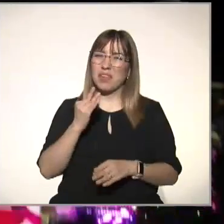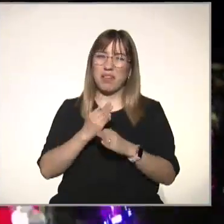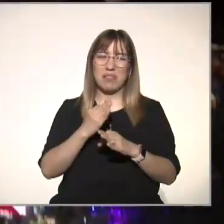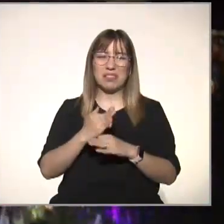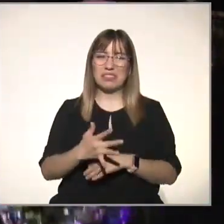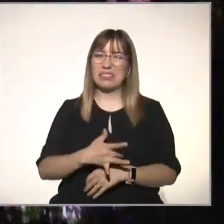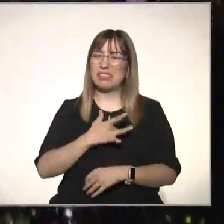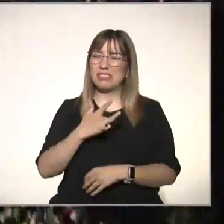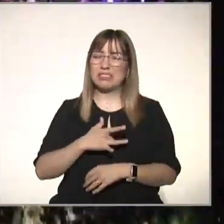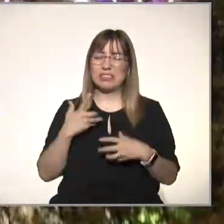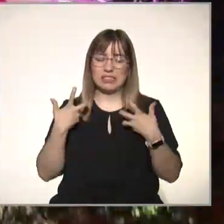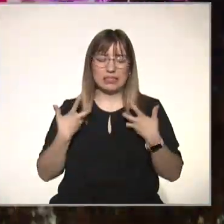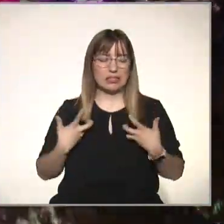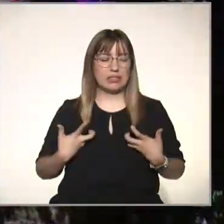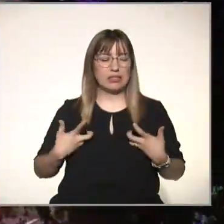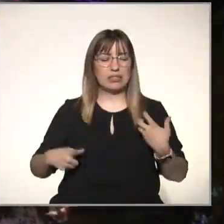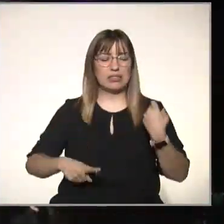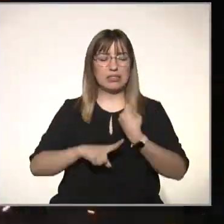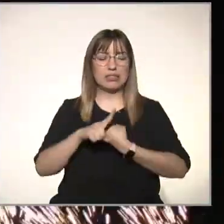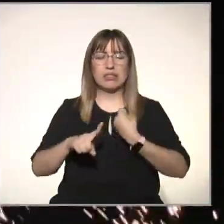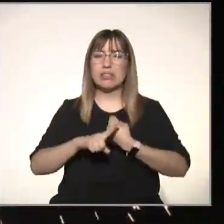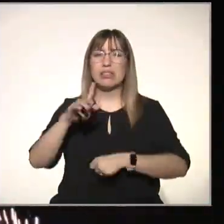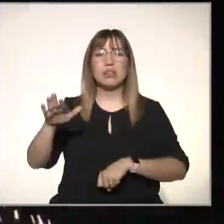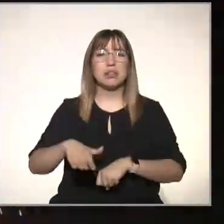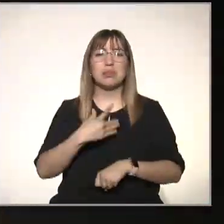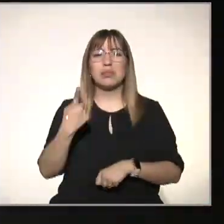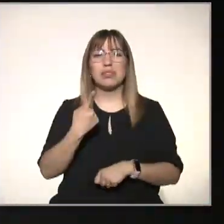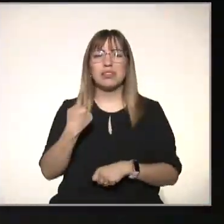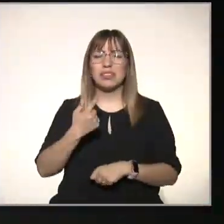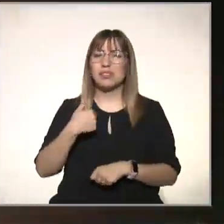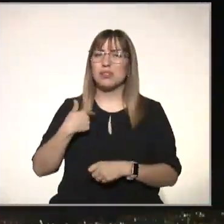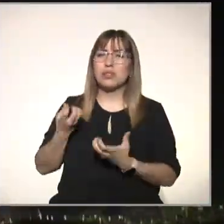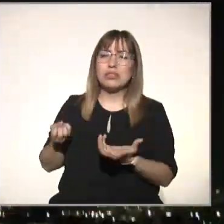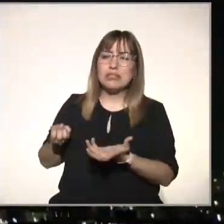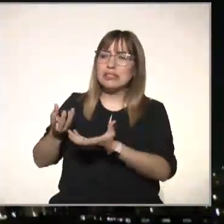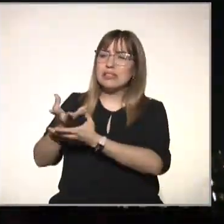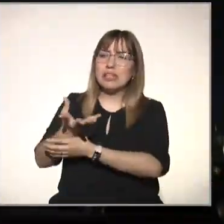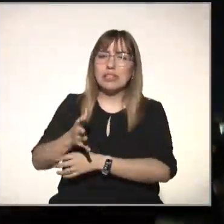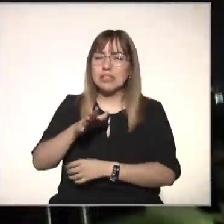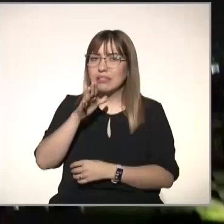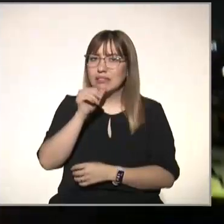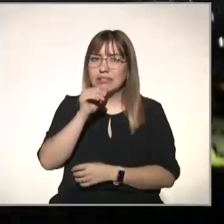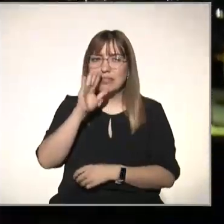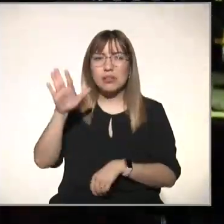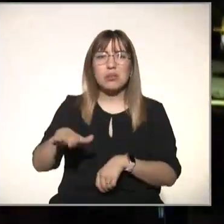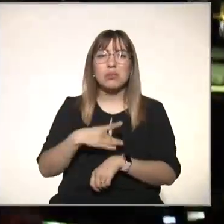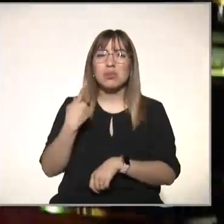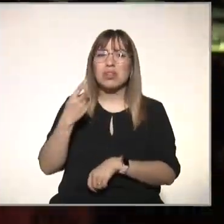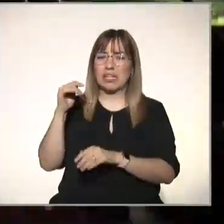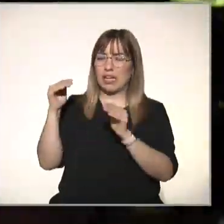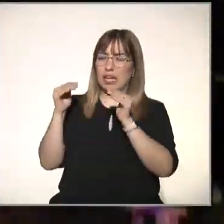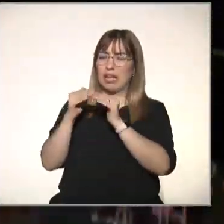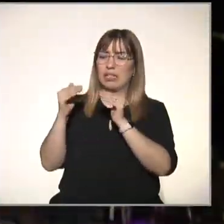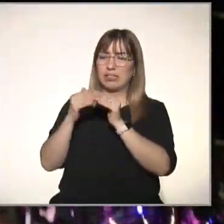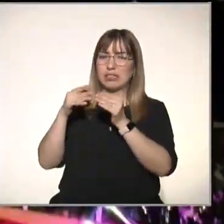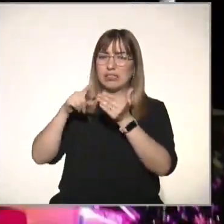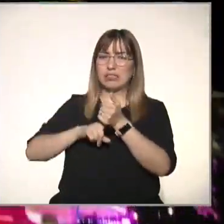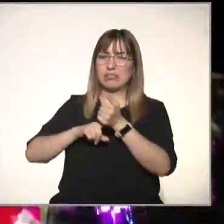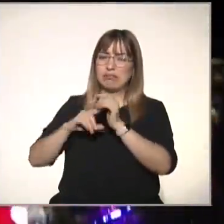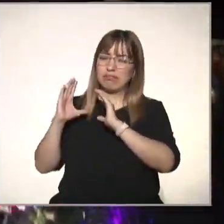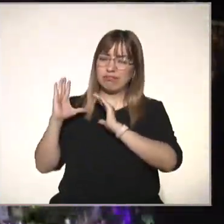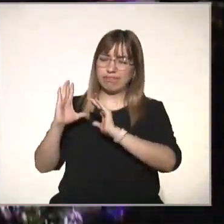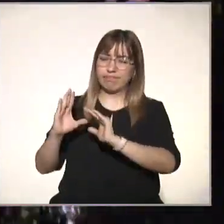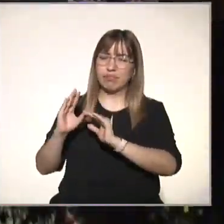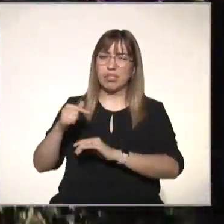frustrada porque no he podido pues salir, puesto que en mi casa me han orientado y me han educado que yo